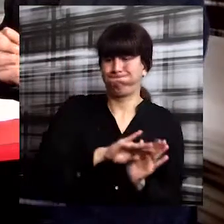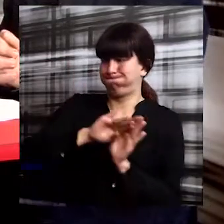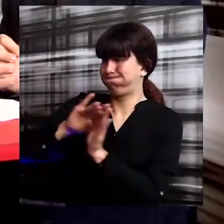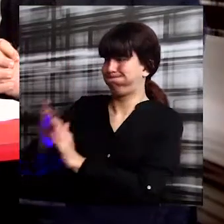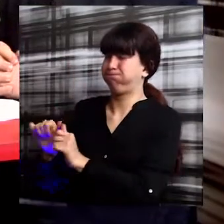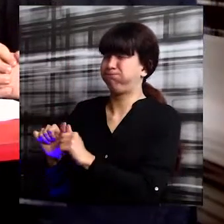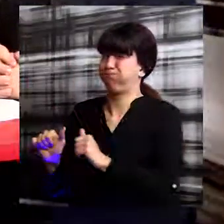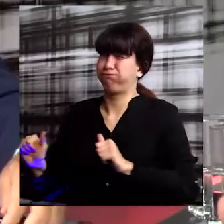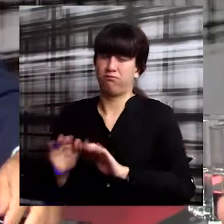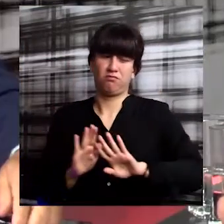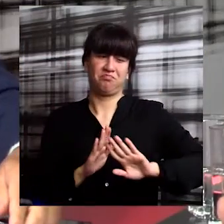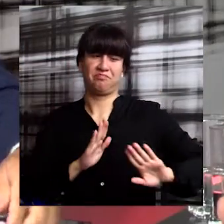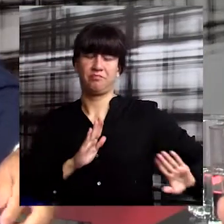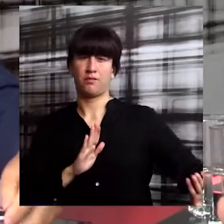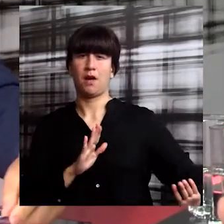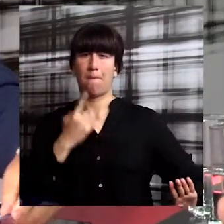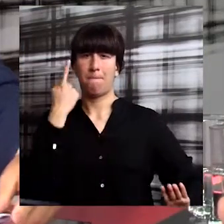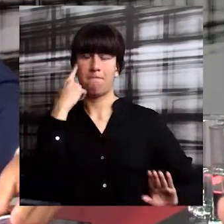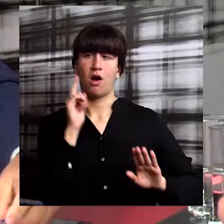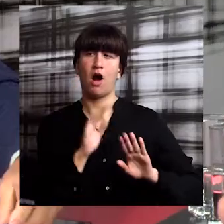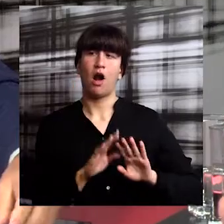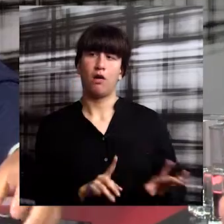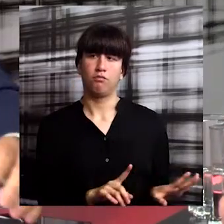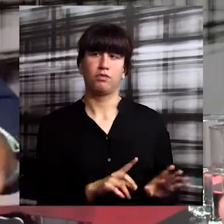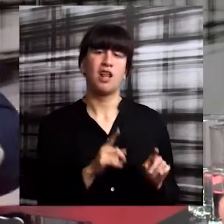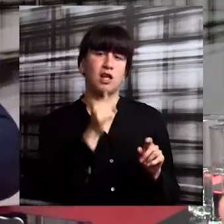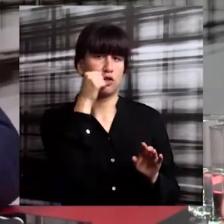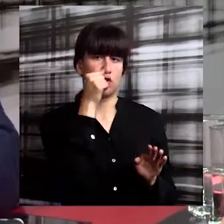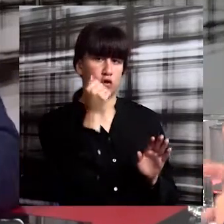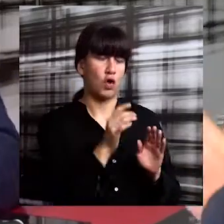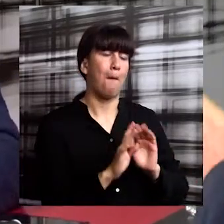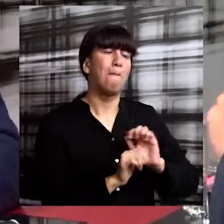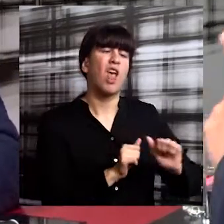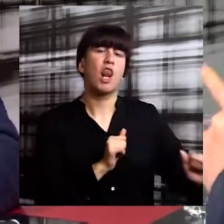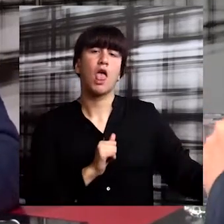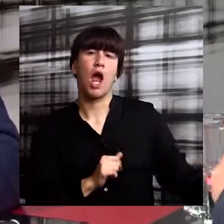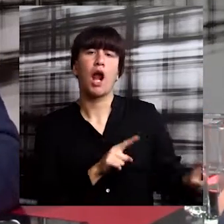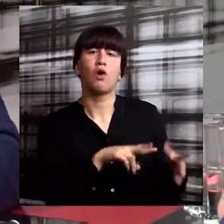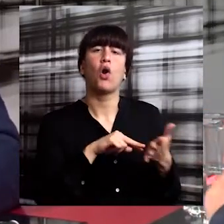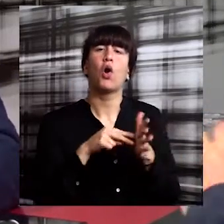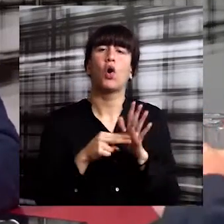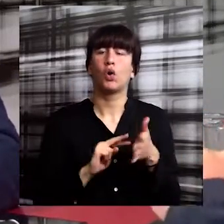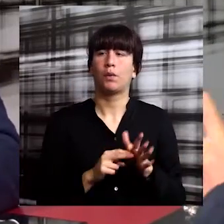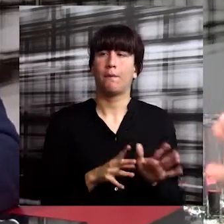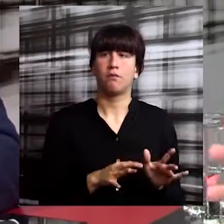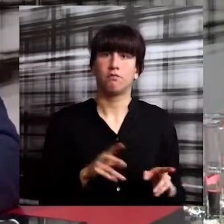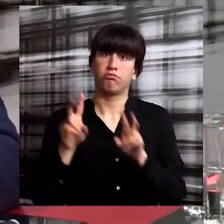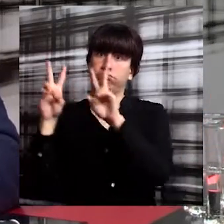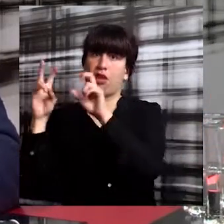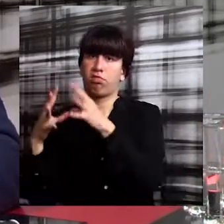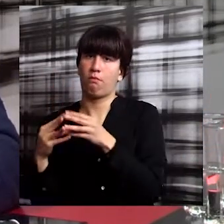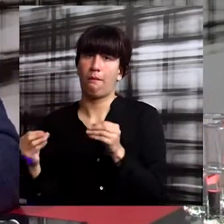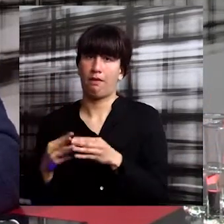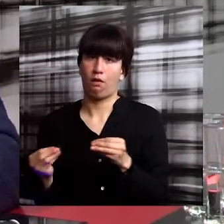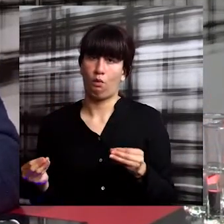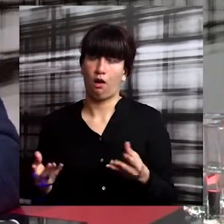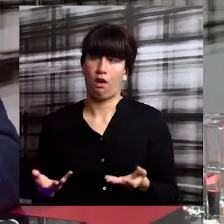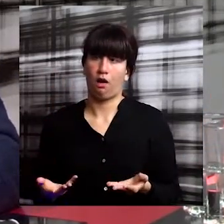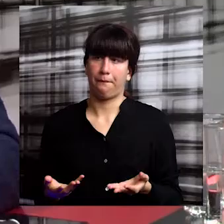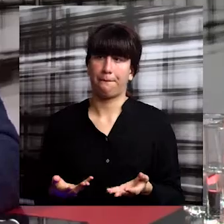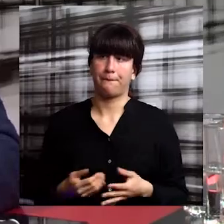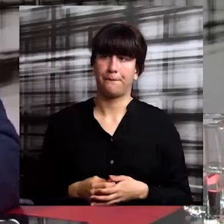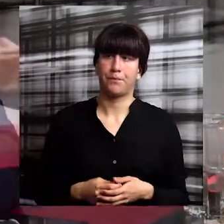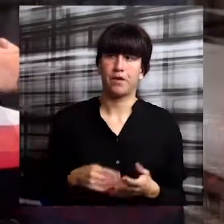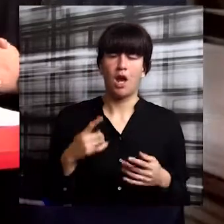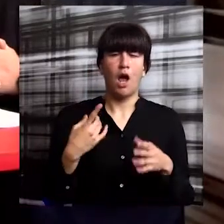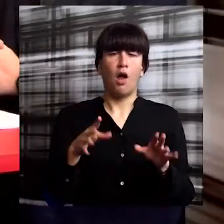necesidad de liberalizar el negocio de la droga para evitar que siga... Específicamente el tema de la marihuana. Ahora, Osvaldo, en un